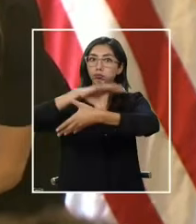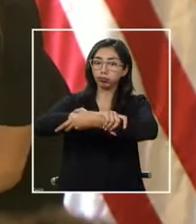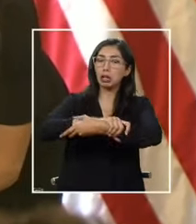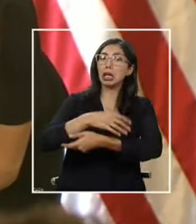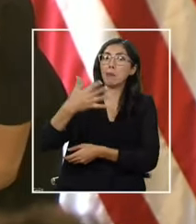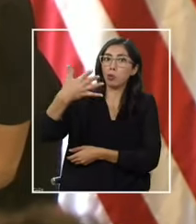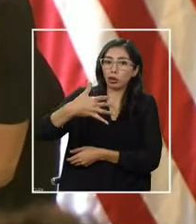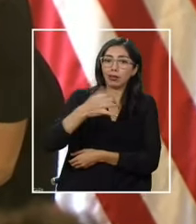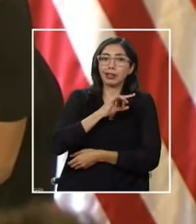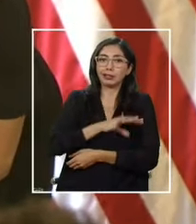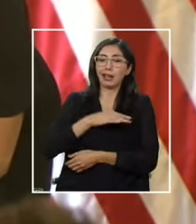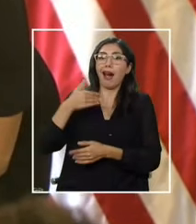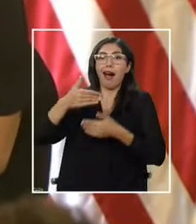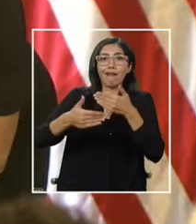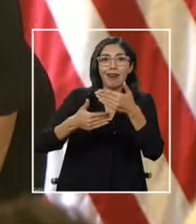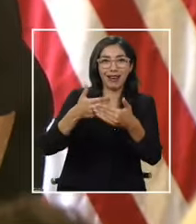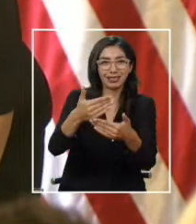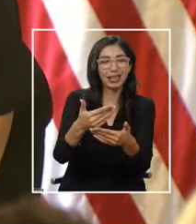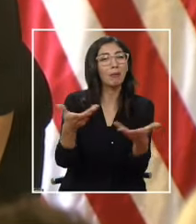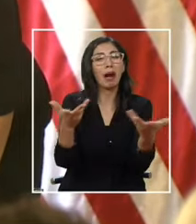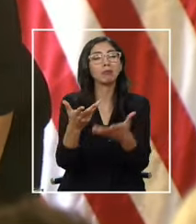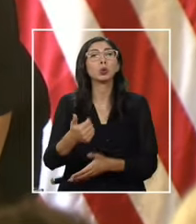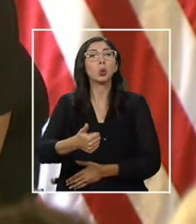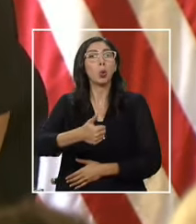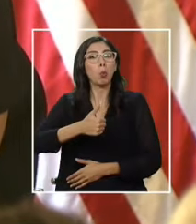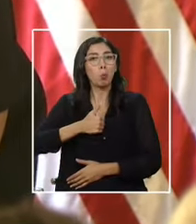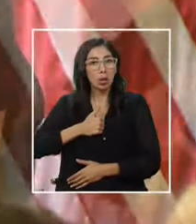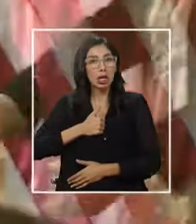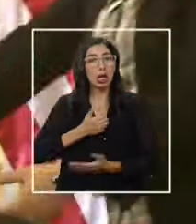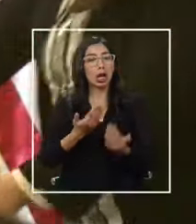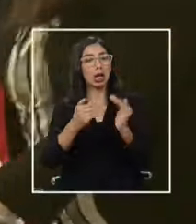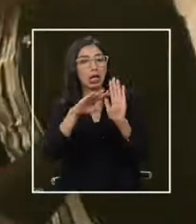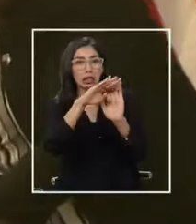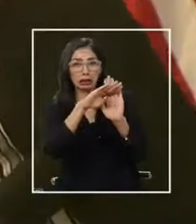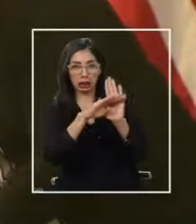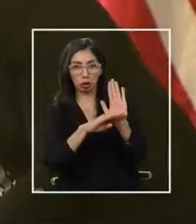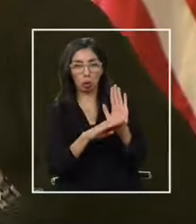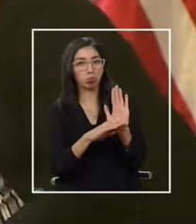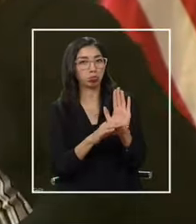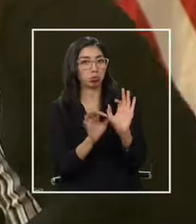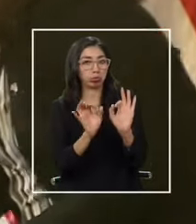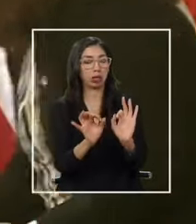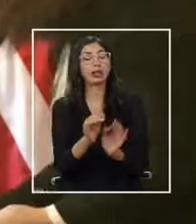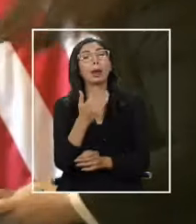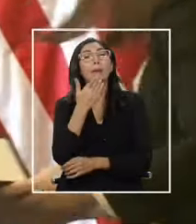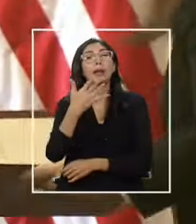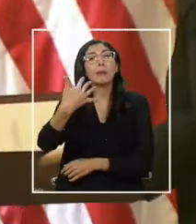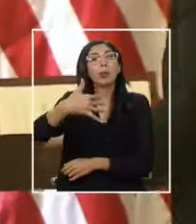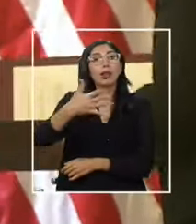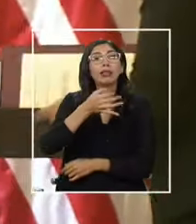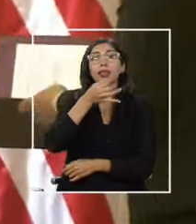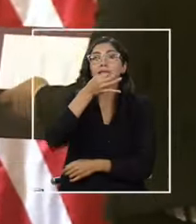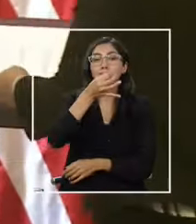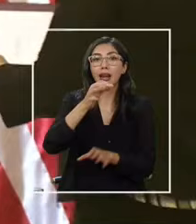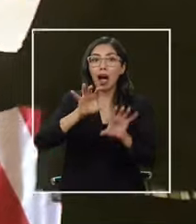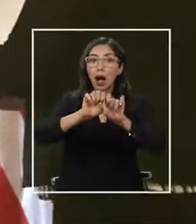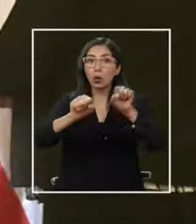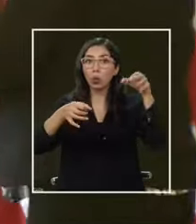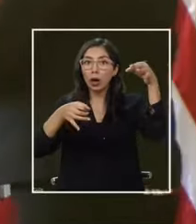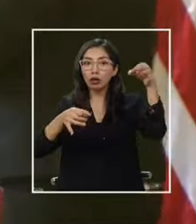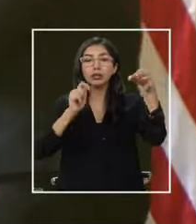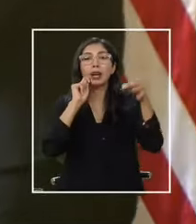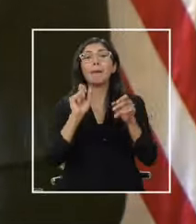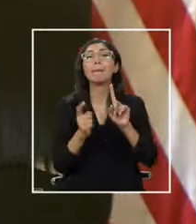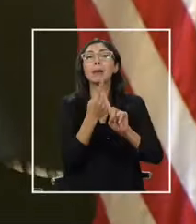Chile avance hacia el pleno cumplimiento de los requisitos del programa. Es importante destacar que este acuerdo constituyó un